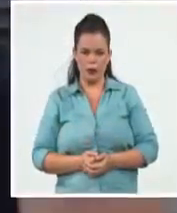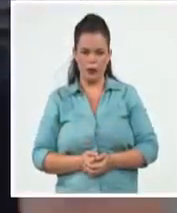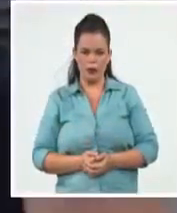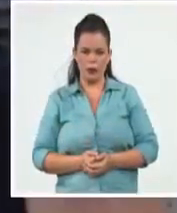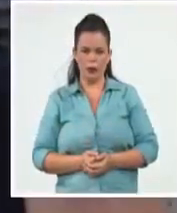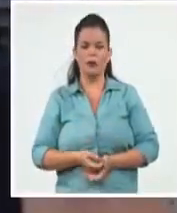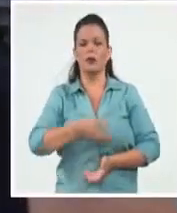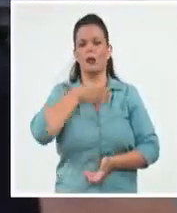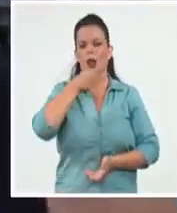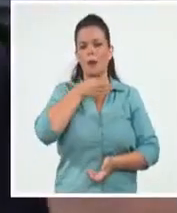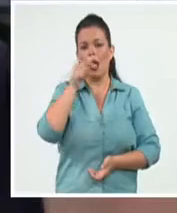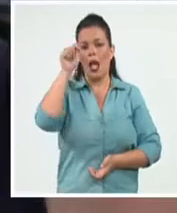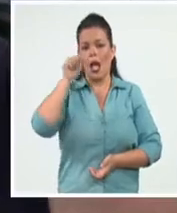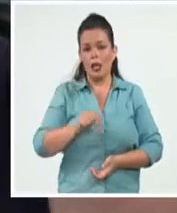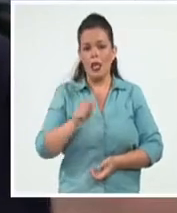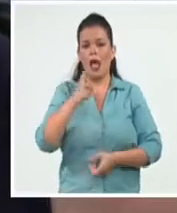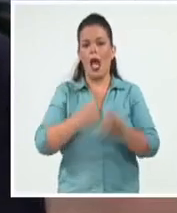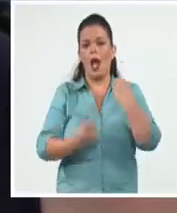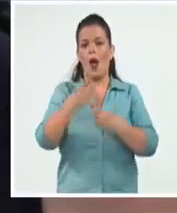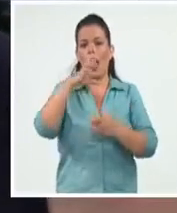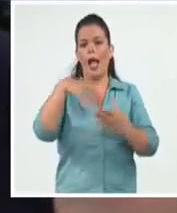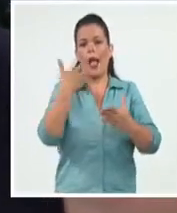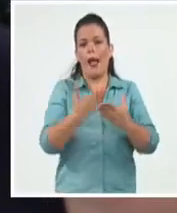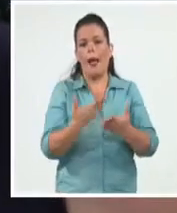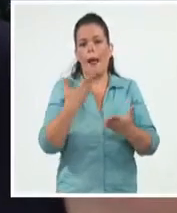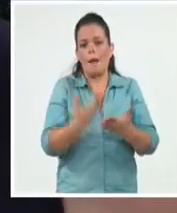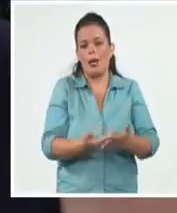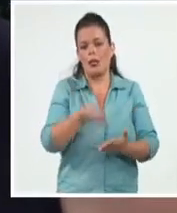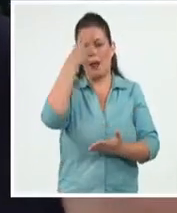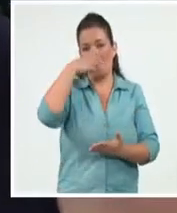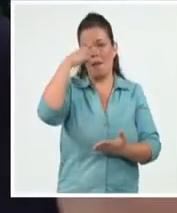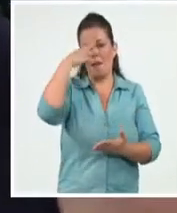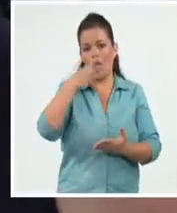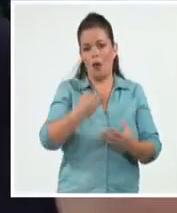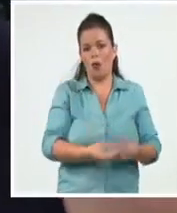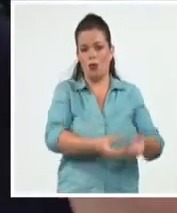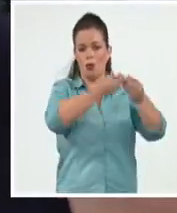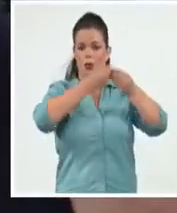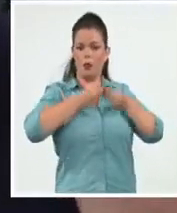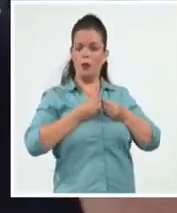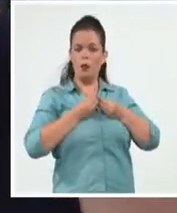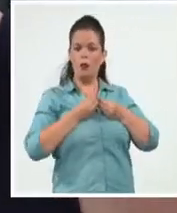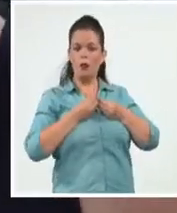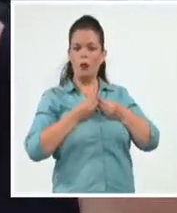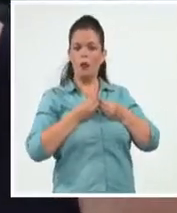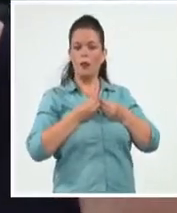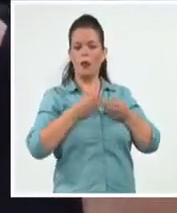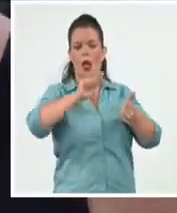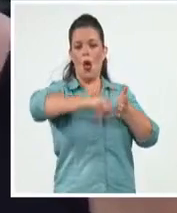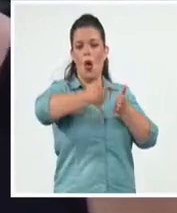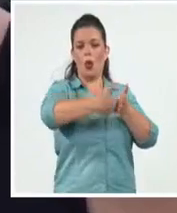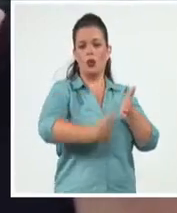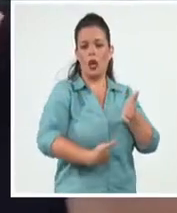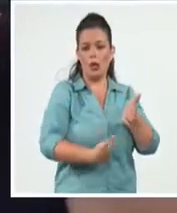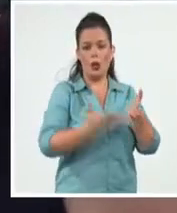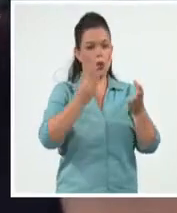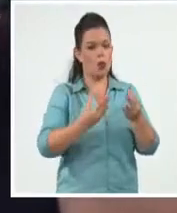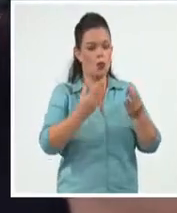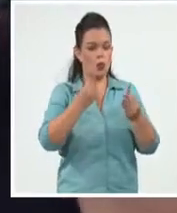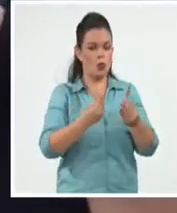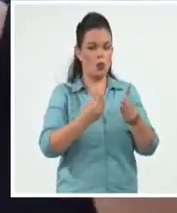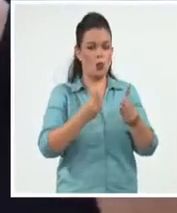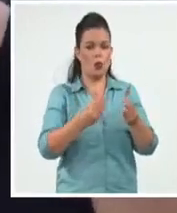otros mexicanos, pero tienen que ver con Alteza, con otro tipo de mercancía, que son contratos realizados de mucho tiempo con la empresa nosotros,